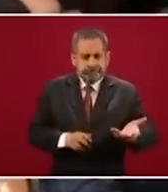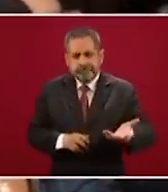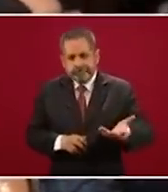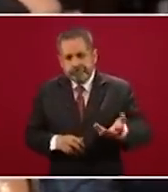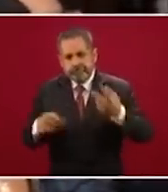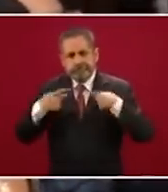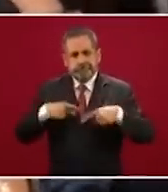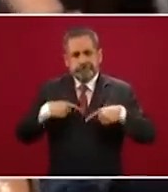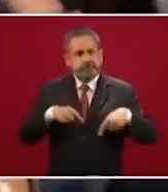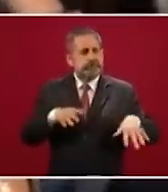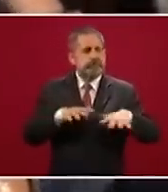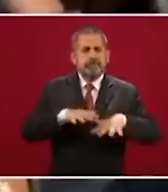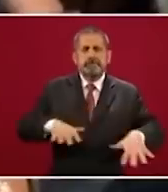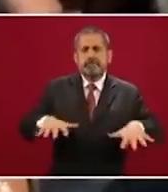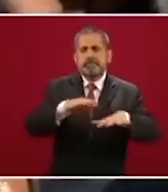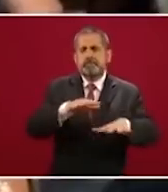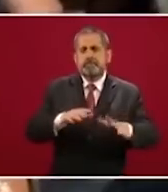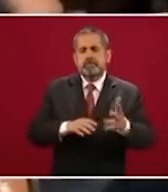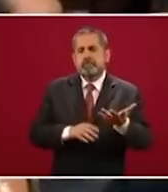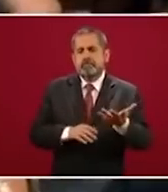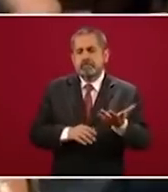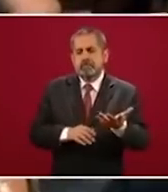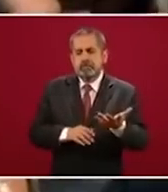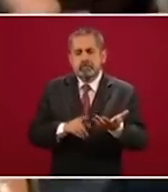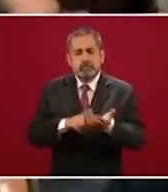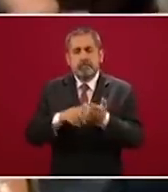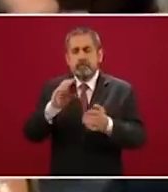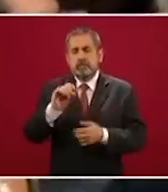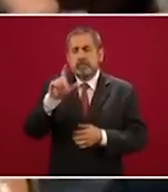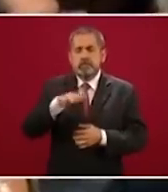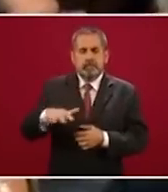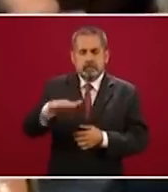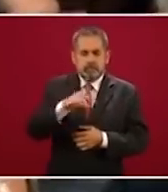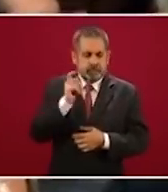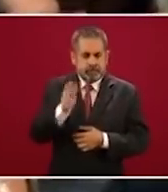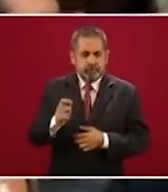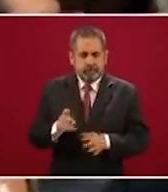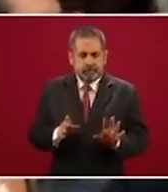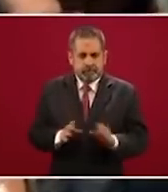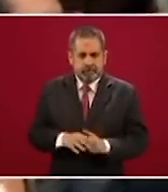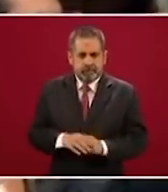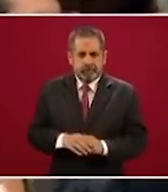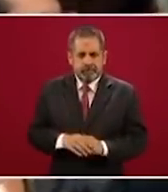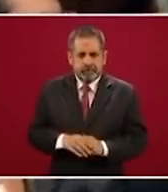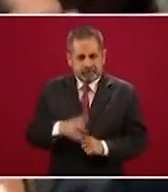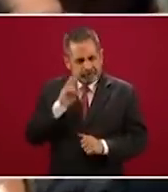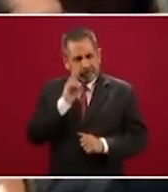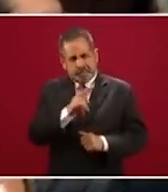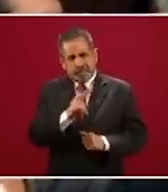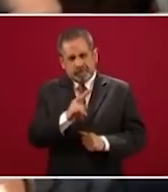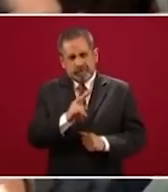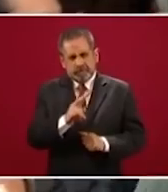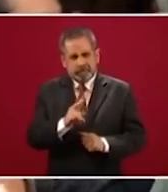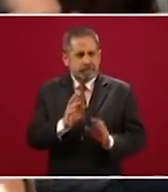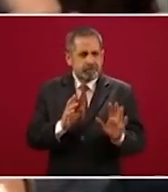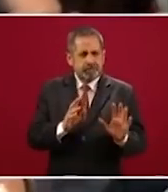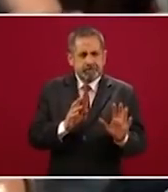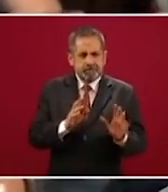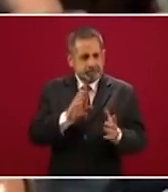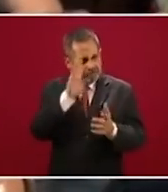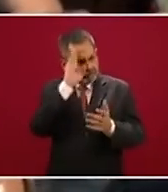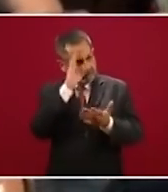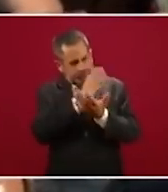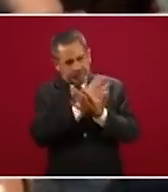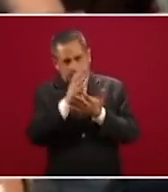gente del área de la colonia, por decir, de diferentes colonias. Está bastante exacerbado esta